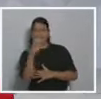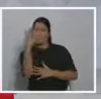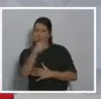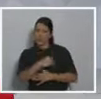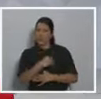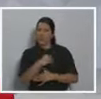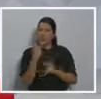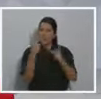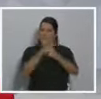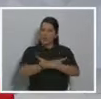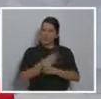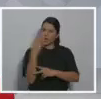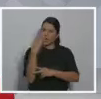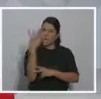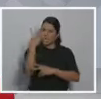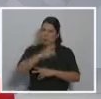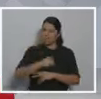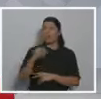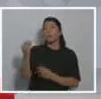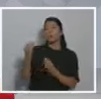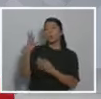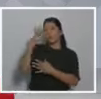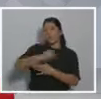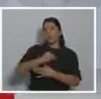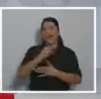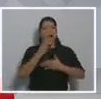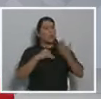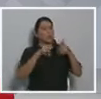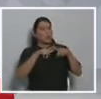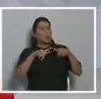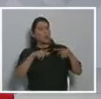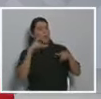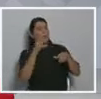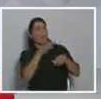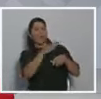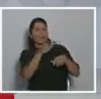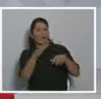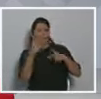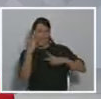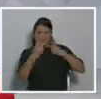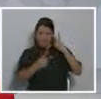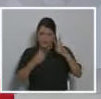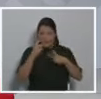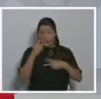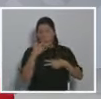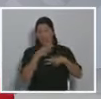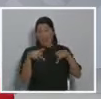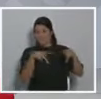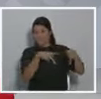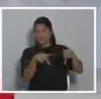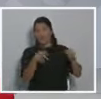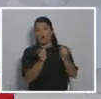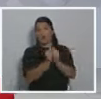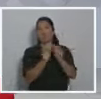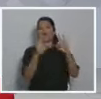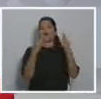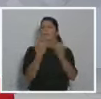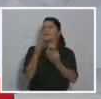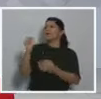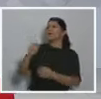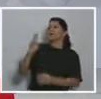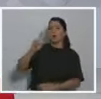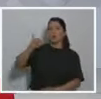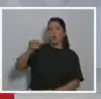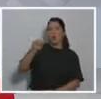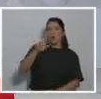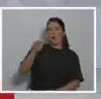lindo, paraíso de Cartago. Y hay lugares bonitos para visitar y para ir a pasear en familia. Más Ujarrás, todas